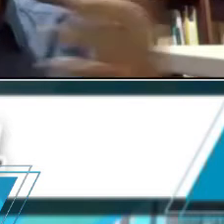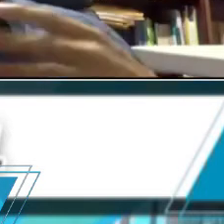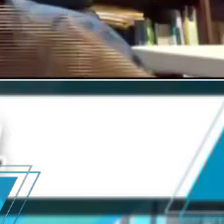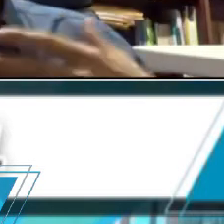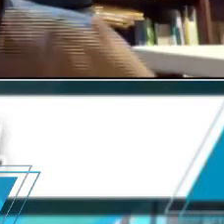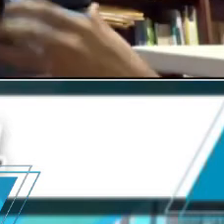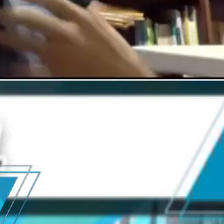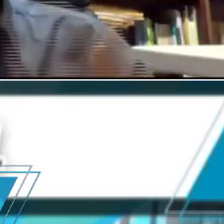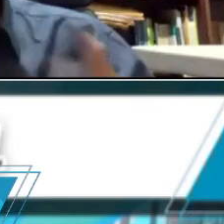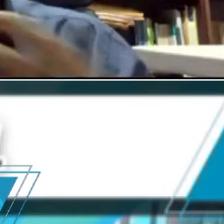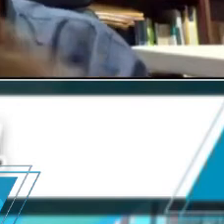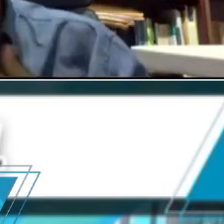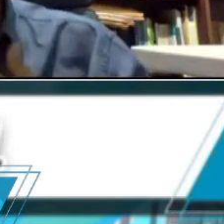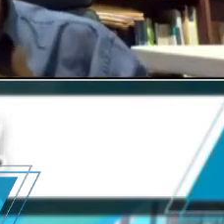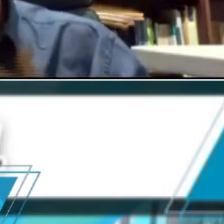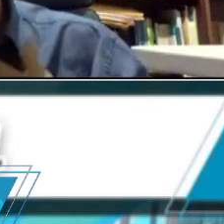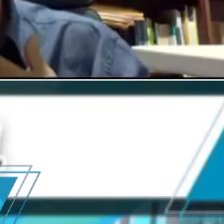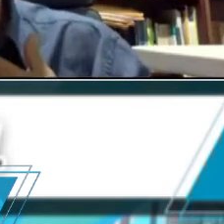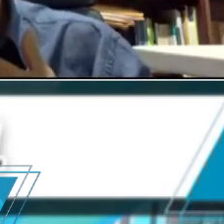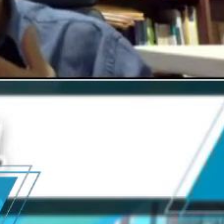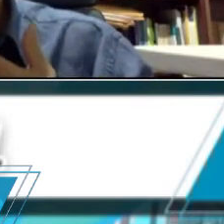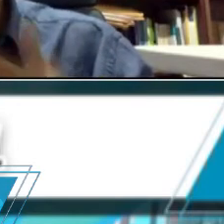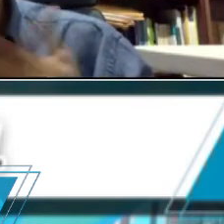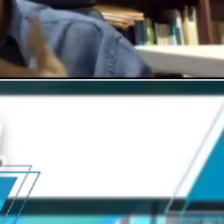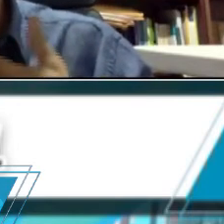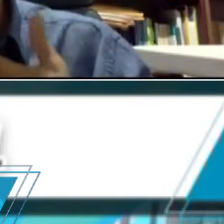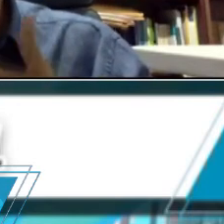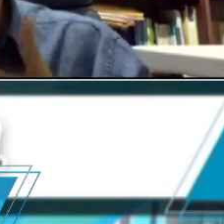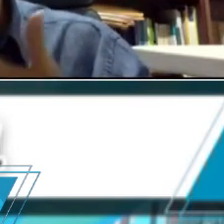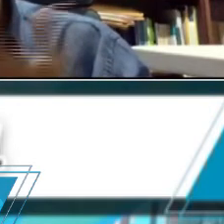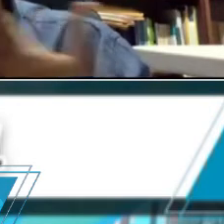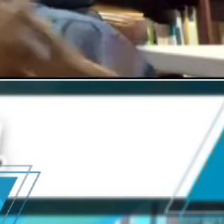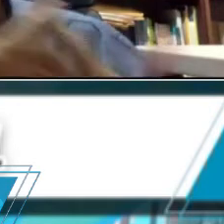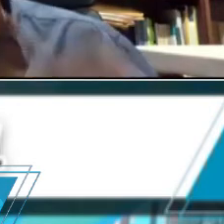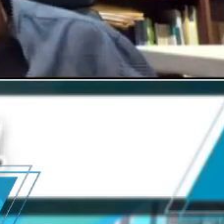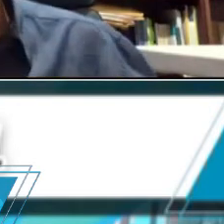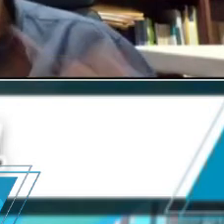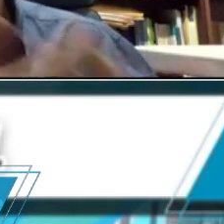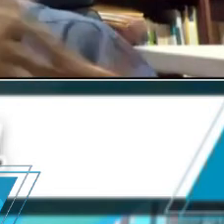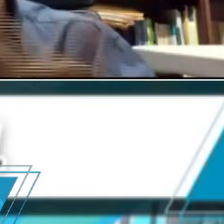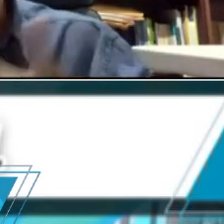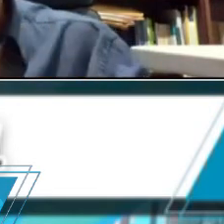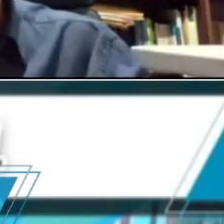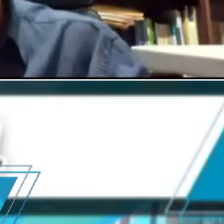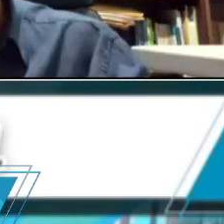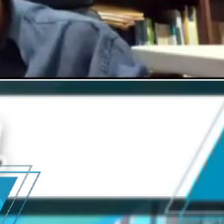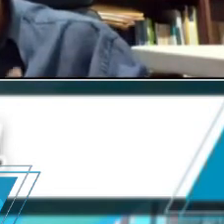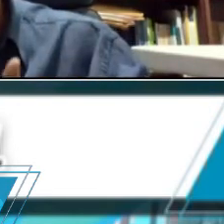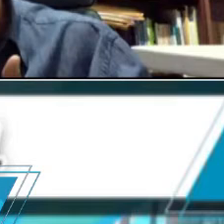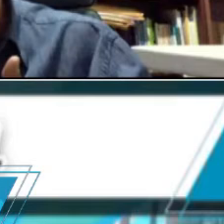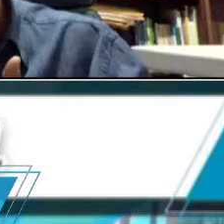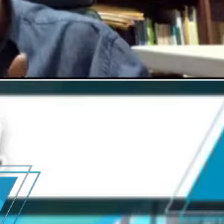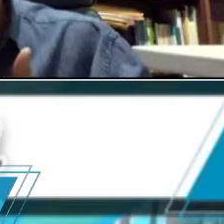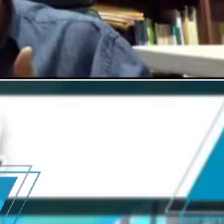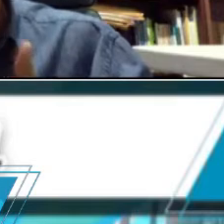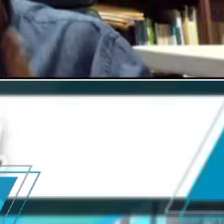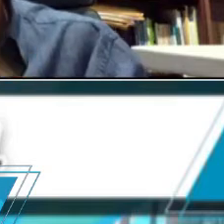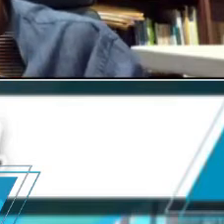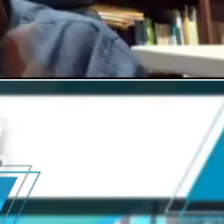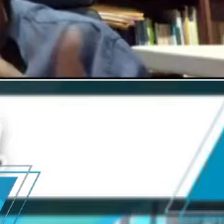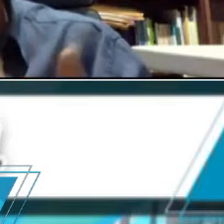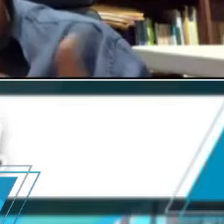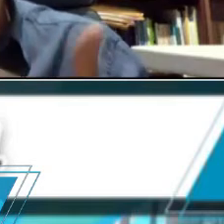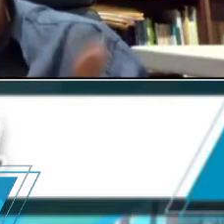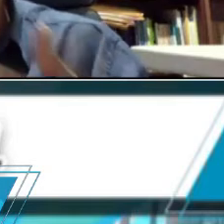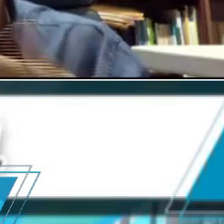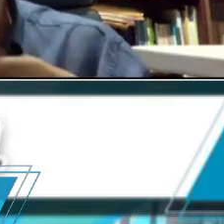siempre analizamos las causas y los efectos. Es cierto que tenemos una causa, que es el tema del déficit, ¿verdad? Pero a la hora